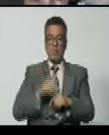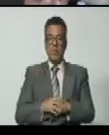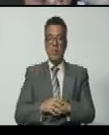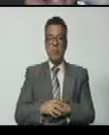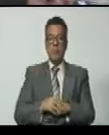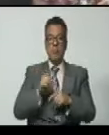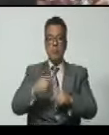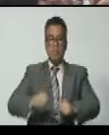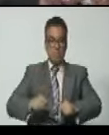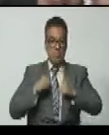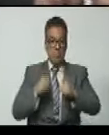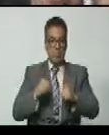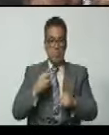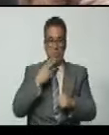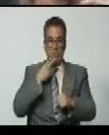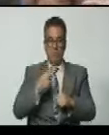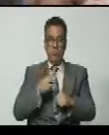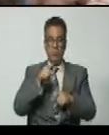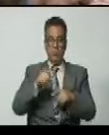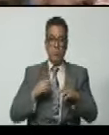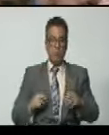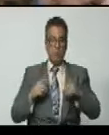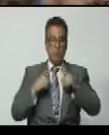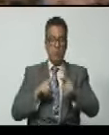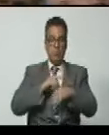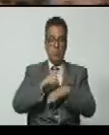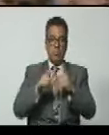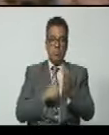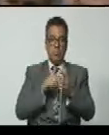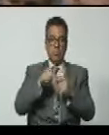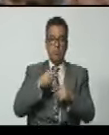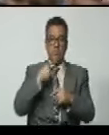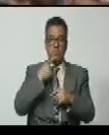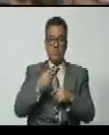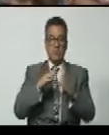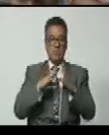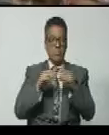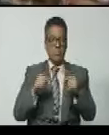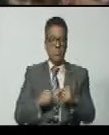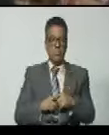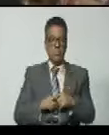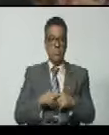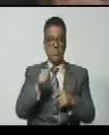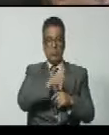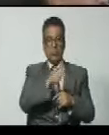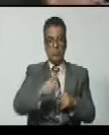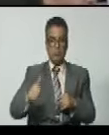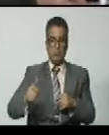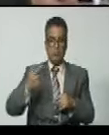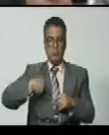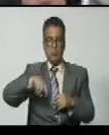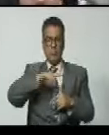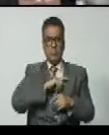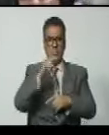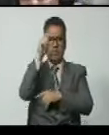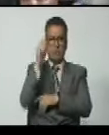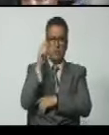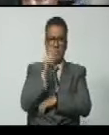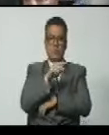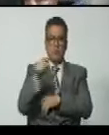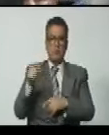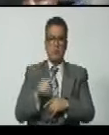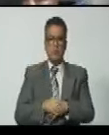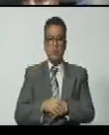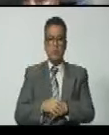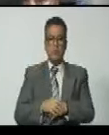una firme opinión de esta plenaria y les pedimos a todos y cada uno de los diputados y diputadas